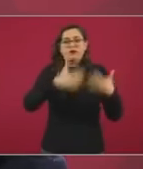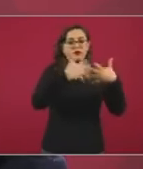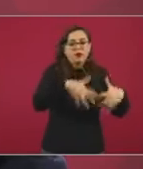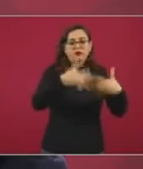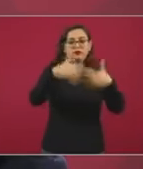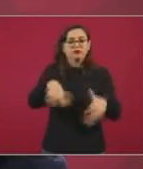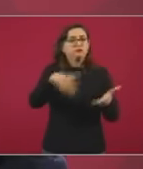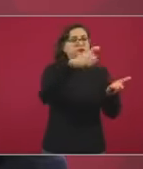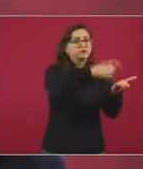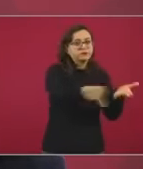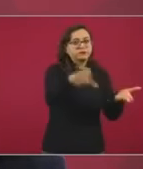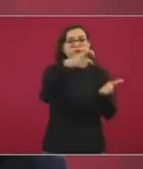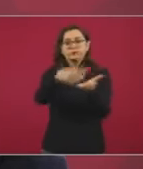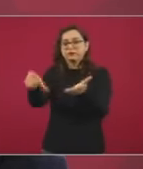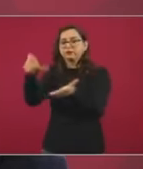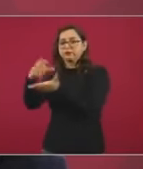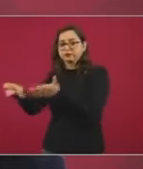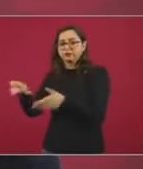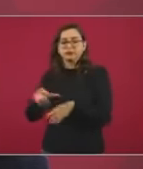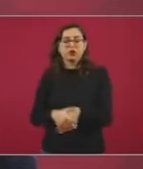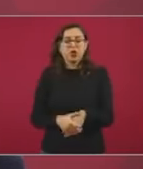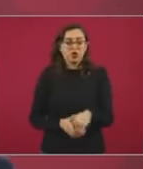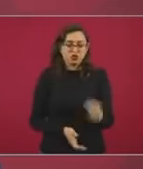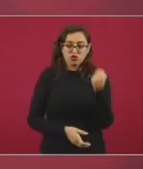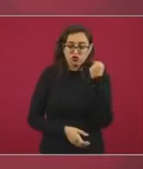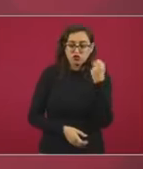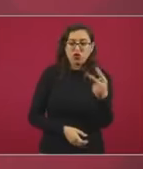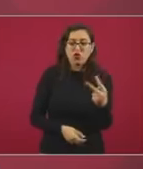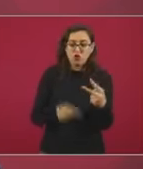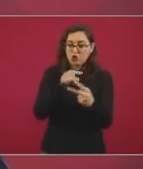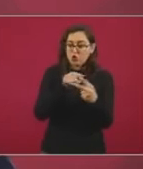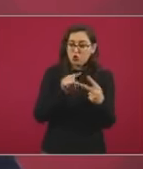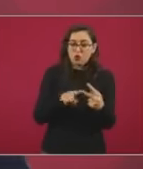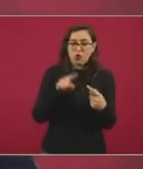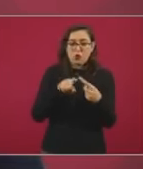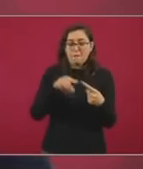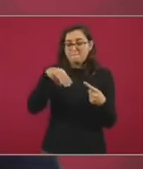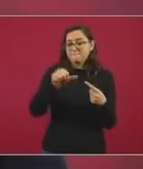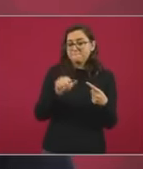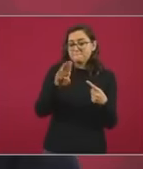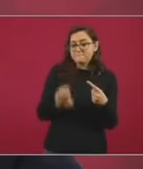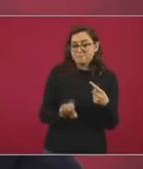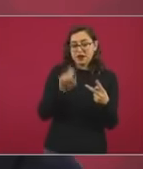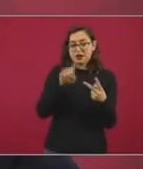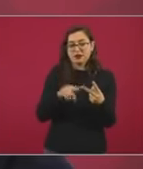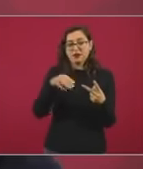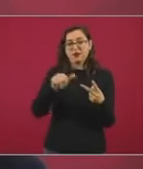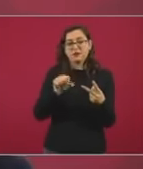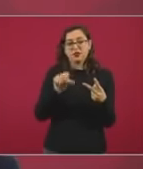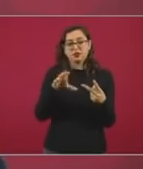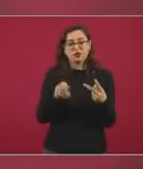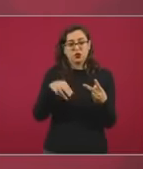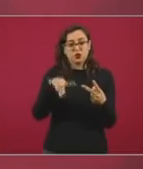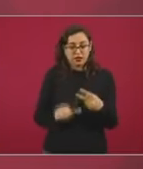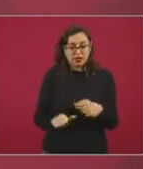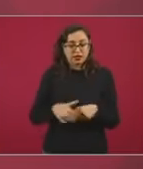Voy a mencionar 2 fábricas, Mave, Vasconia,